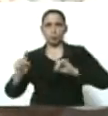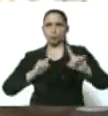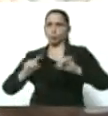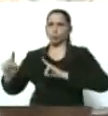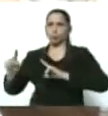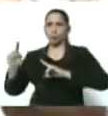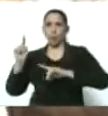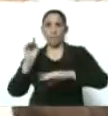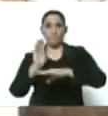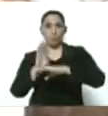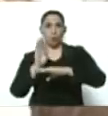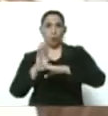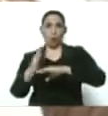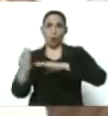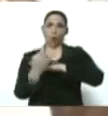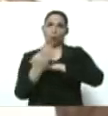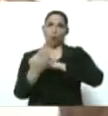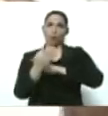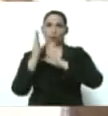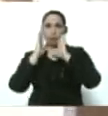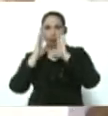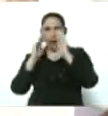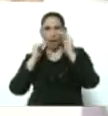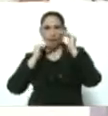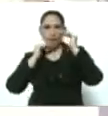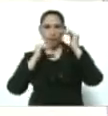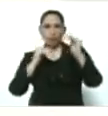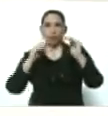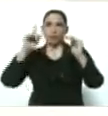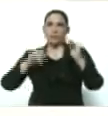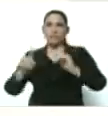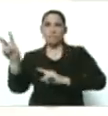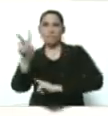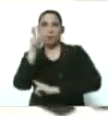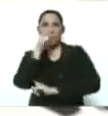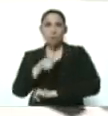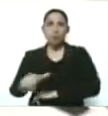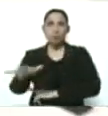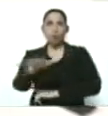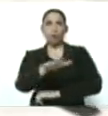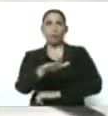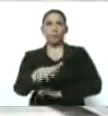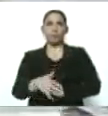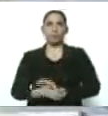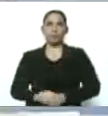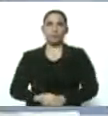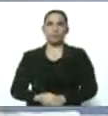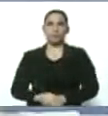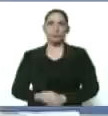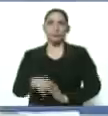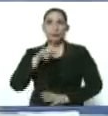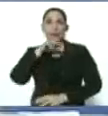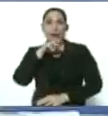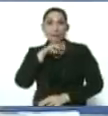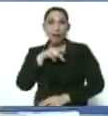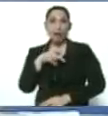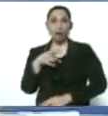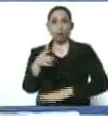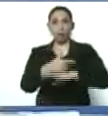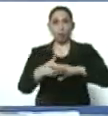de protección, de atención de los venezolanos y las venezolanas. Estuve hablando con Rafael